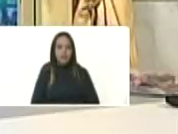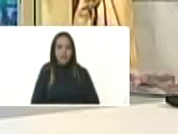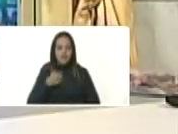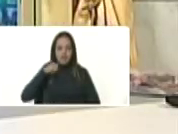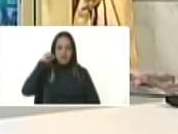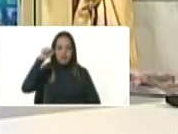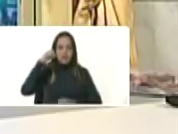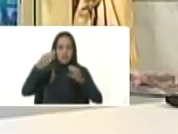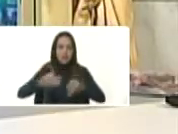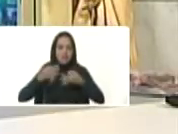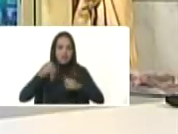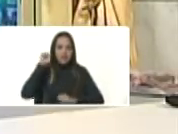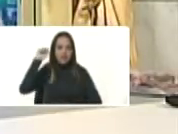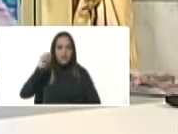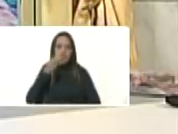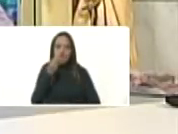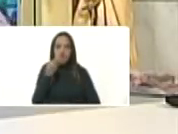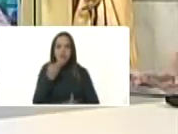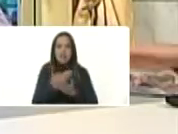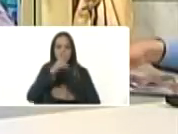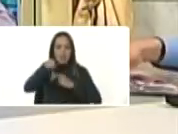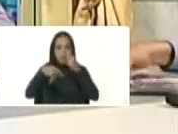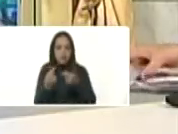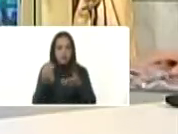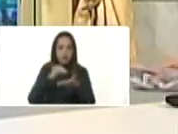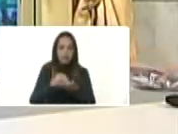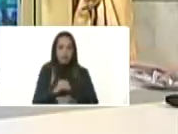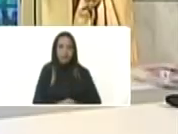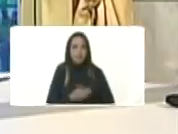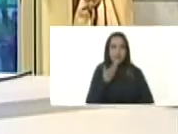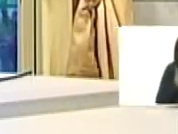Venceremos, siempre venceremos. Muchas gracias. Hasta la próxima. Gracias.